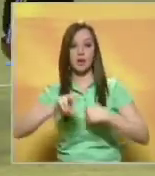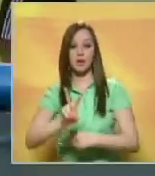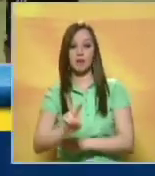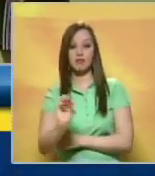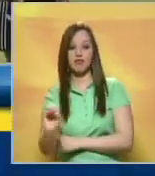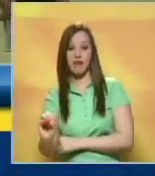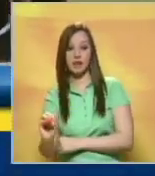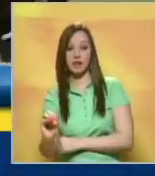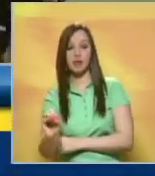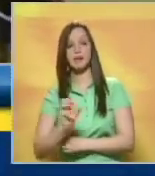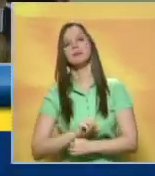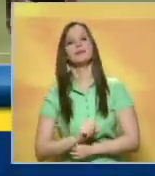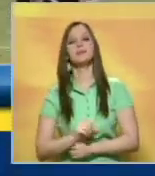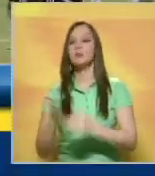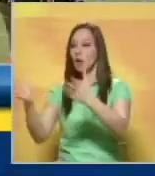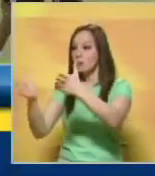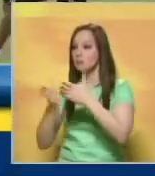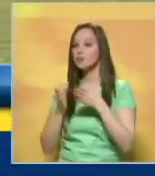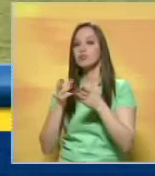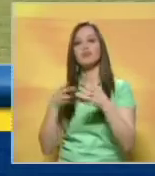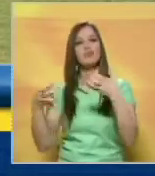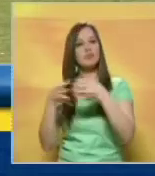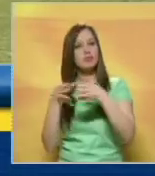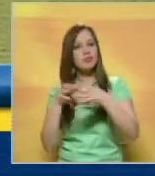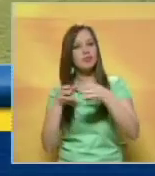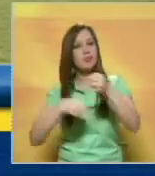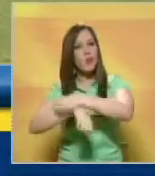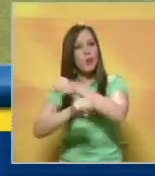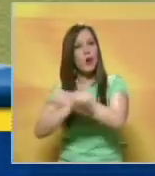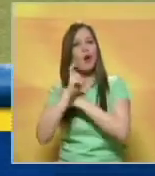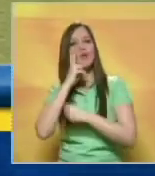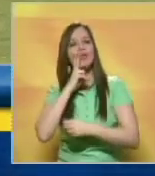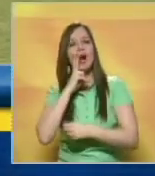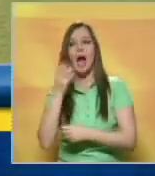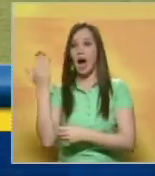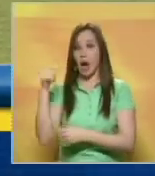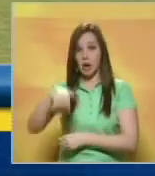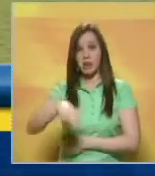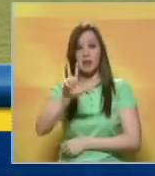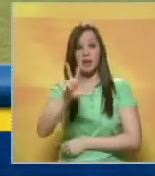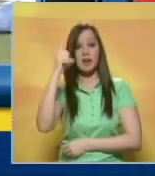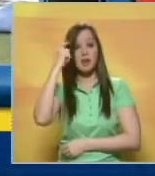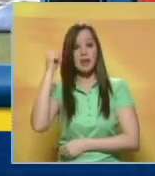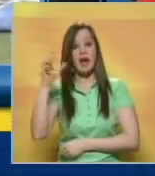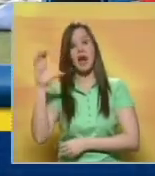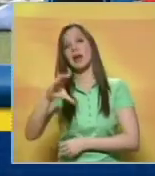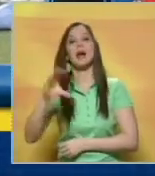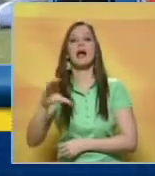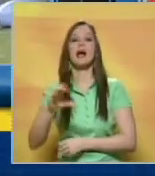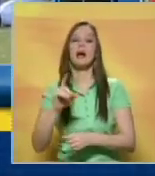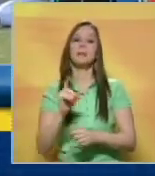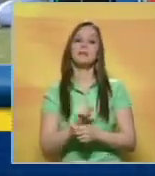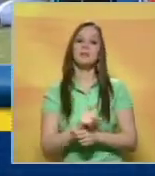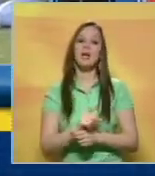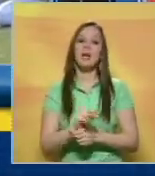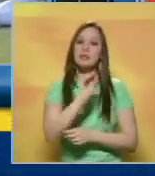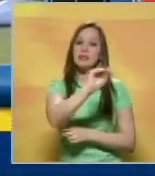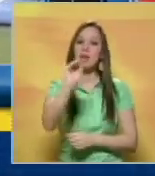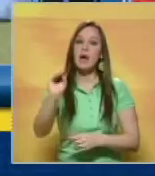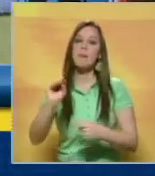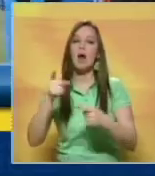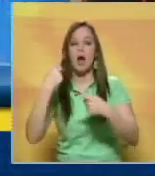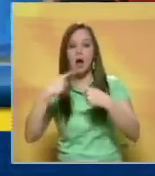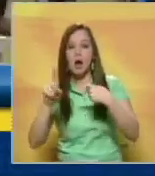Tovar de la Carolina recibirá al grupo Vinotinto, que esta semana se concentró durante 3 días en Caracas, en lo que fue el primer módulo. Entre los convocados figuran